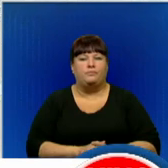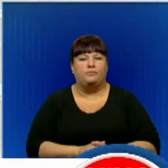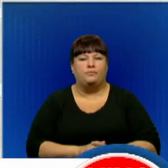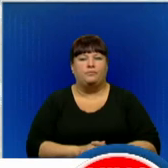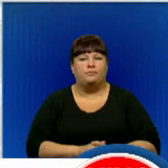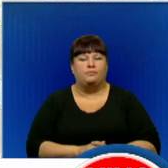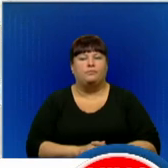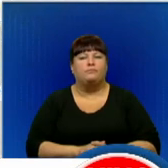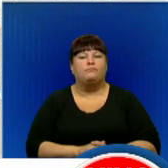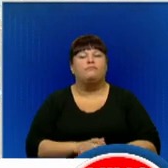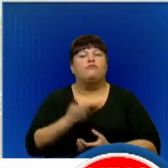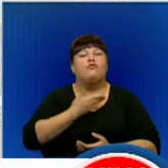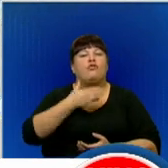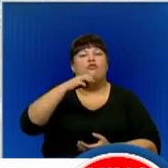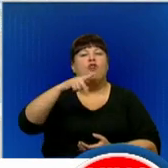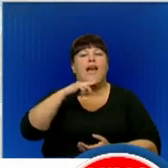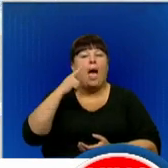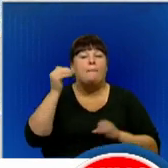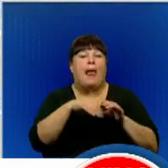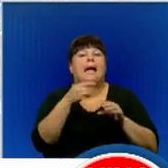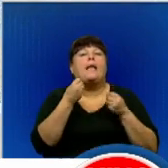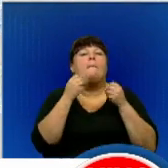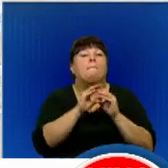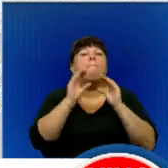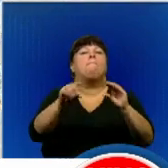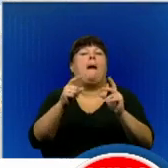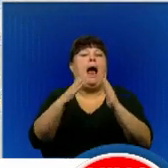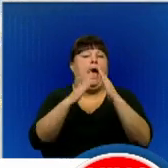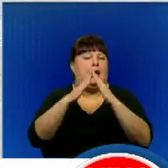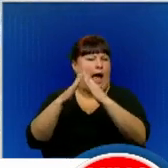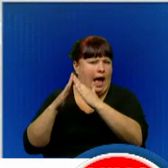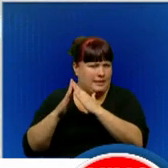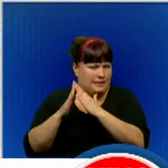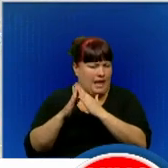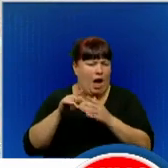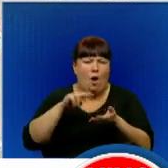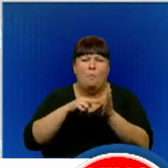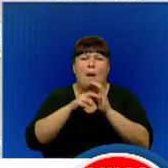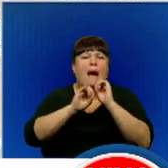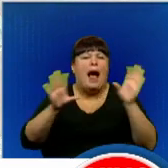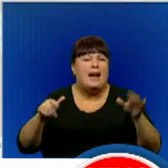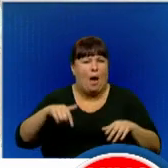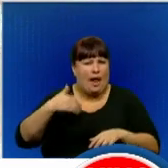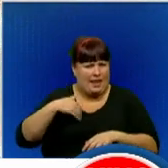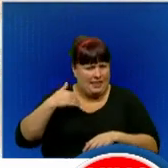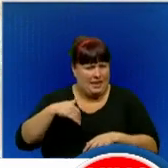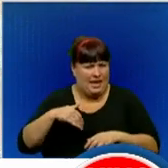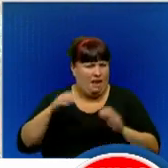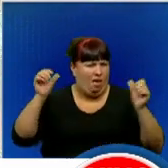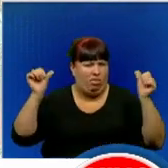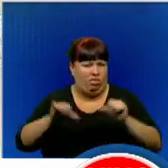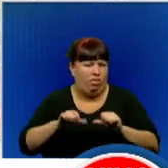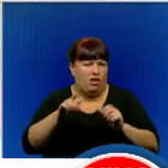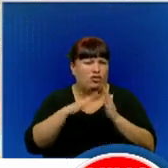que los fondos del fonavi se han destinado para vivienda un déficit importante que tenemos en la argentina